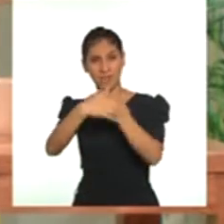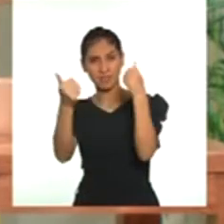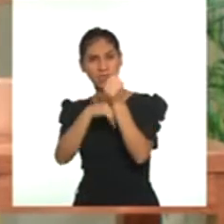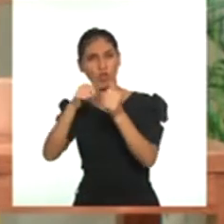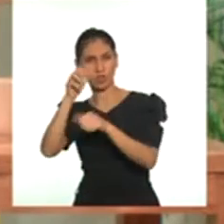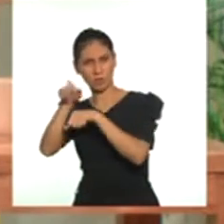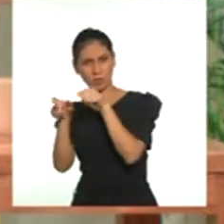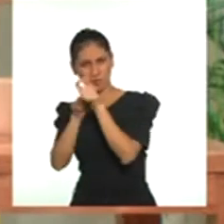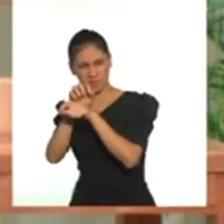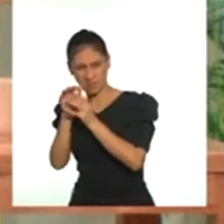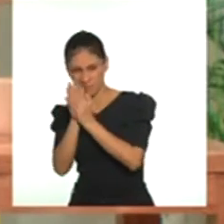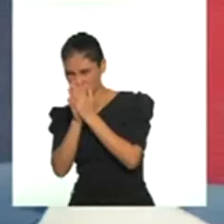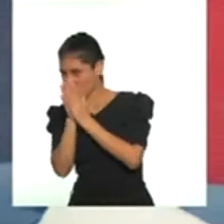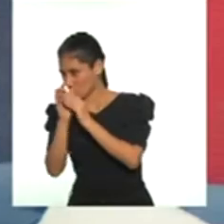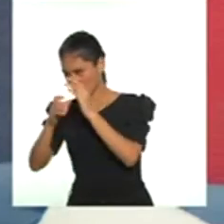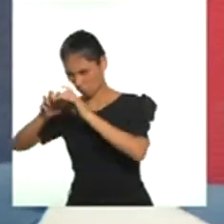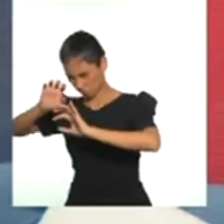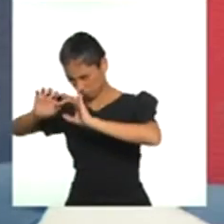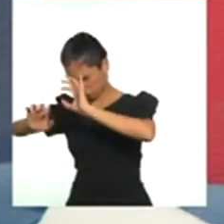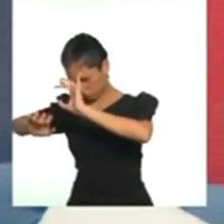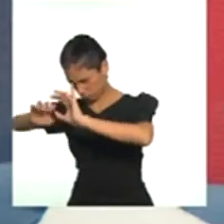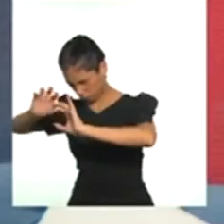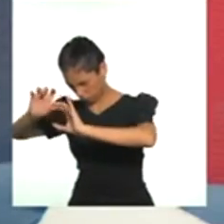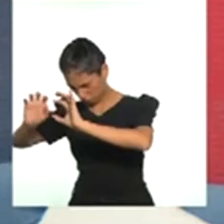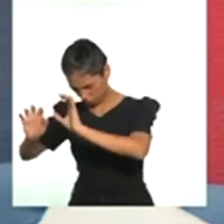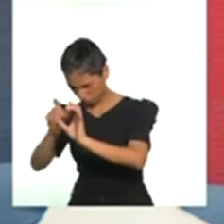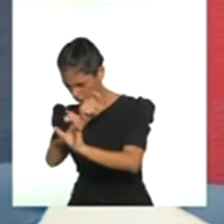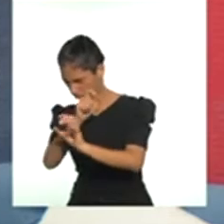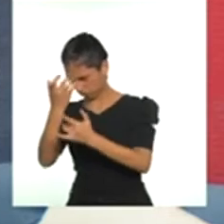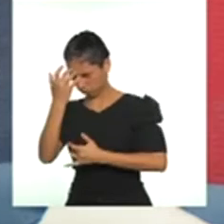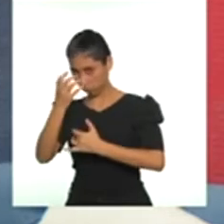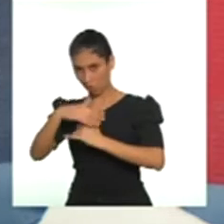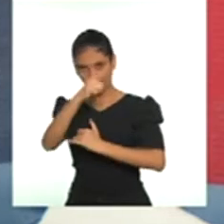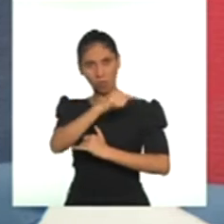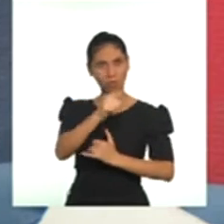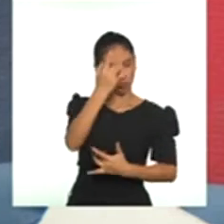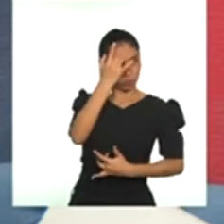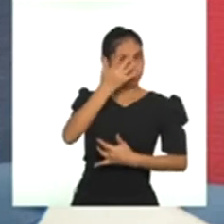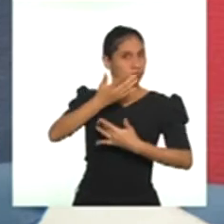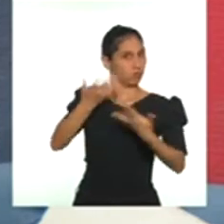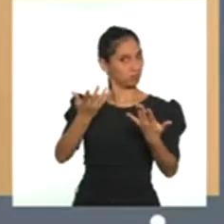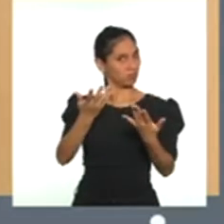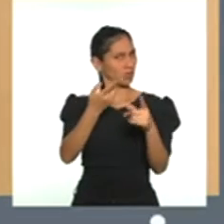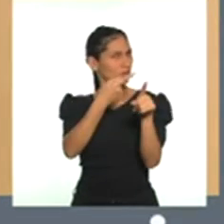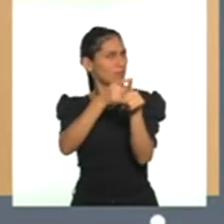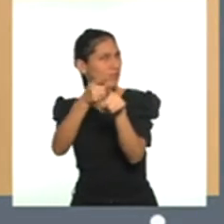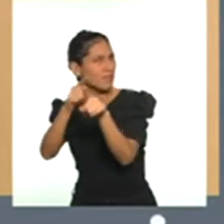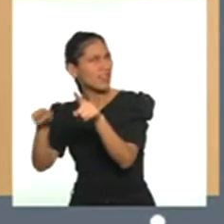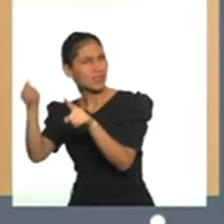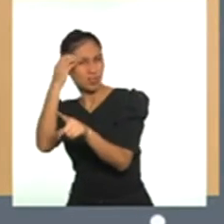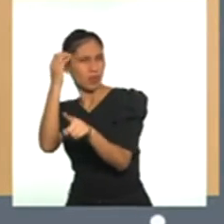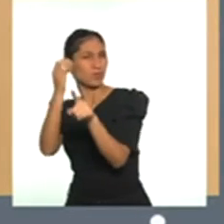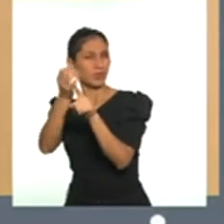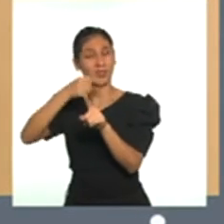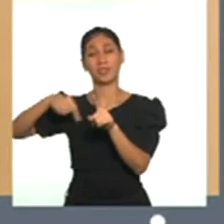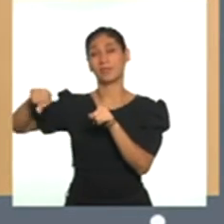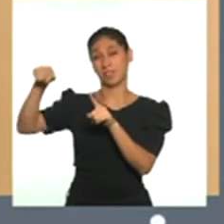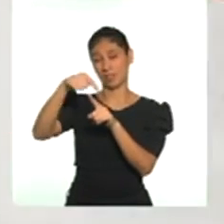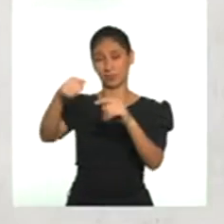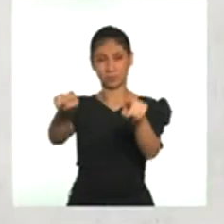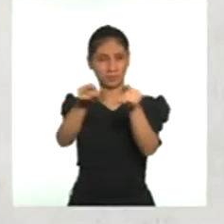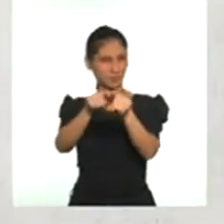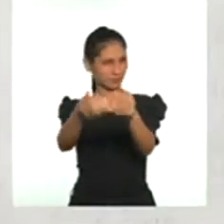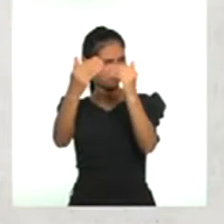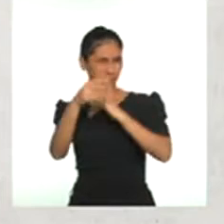ciertas normas o costumbres culturales. Ya veo que tenemos diversas concepciones sobre el origen de las enfermedades. Claro, veamos otra